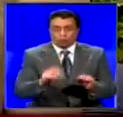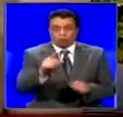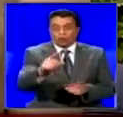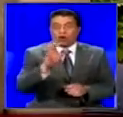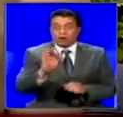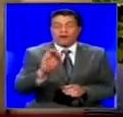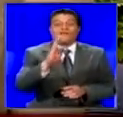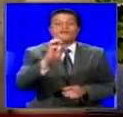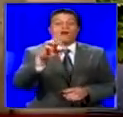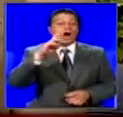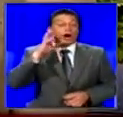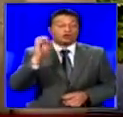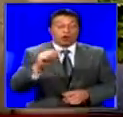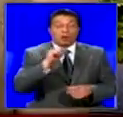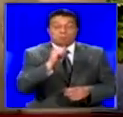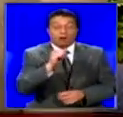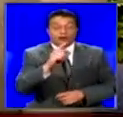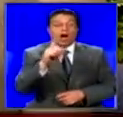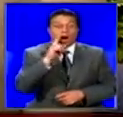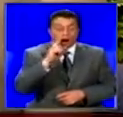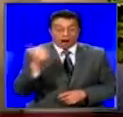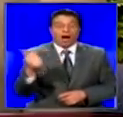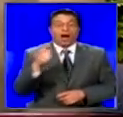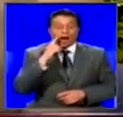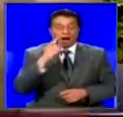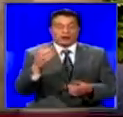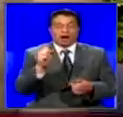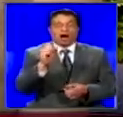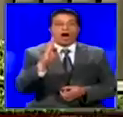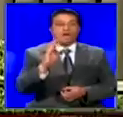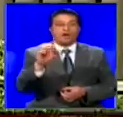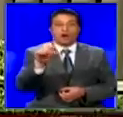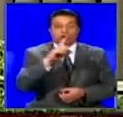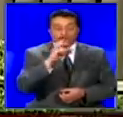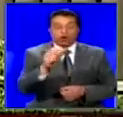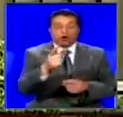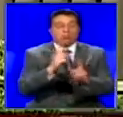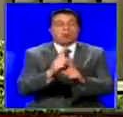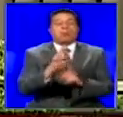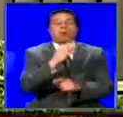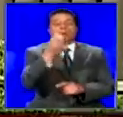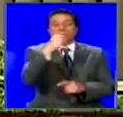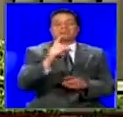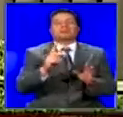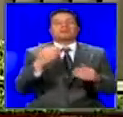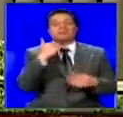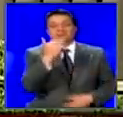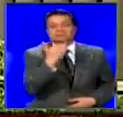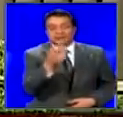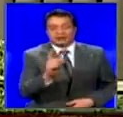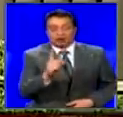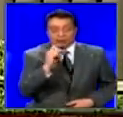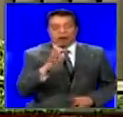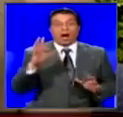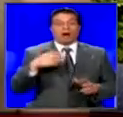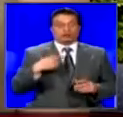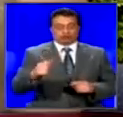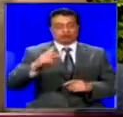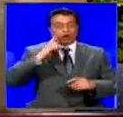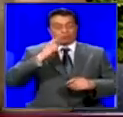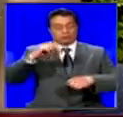en los barrios pobres hay establecimientos donde se hacen abortos los flights, no hubiera pasado absolutamente nada. El problema es que toca el poder